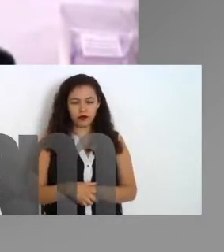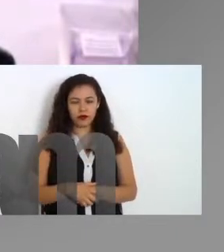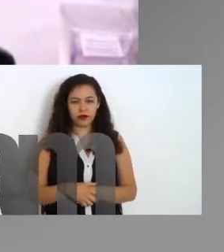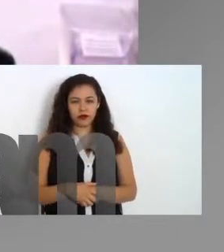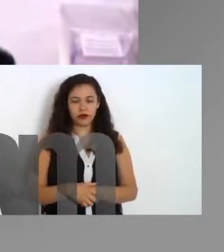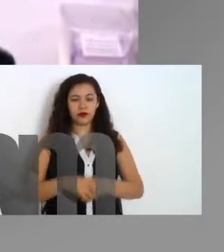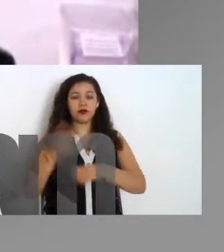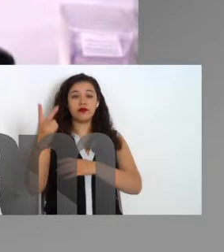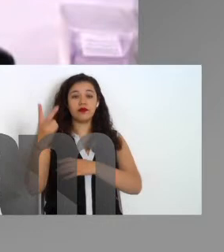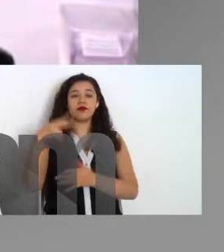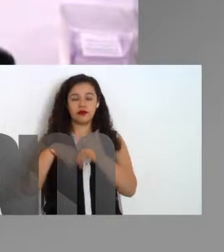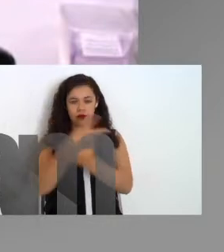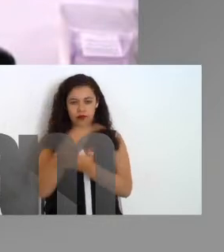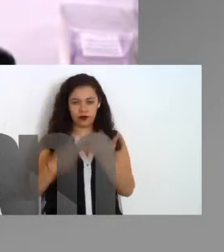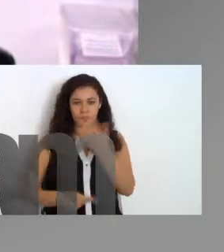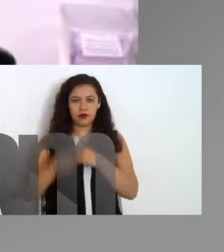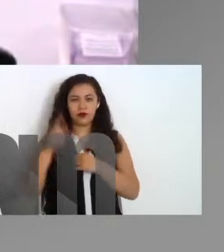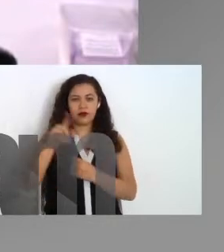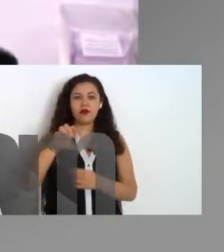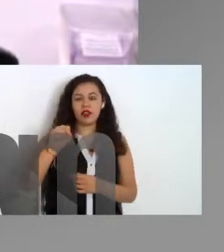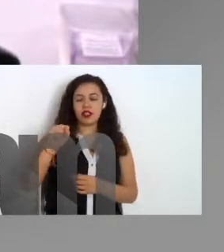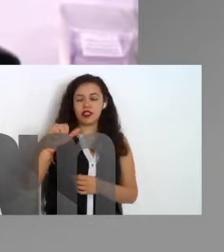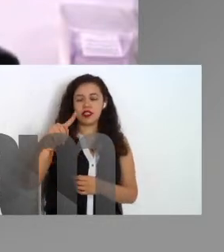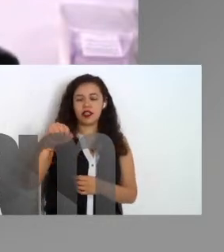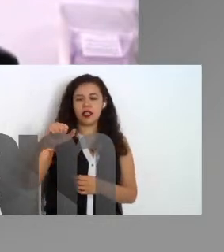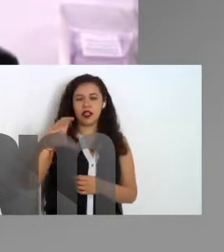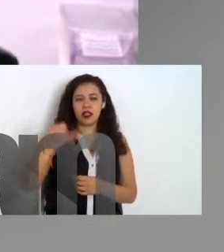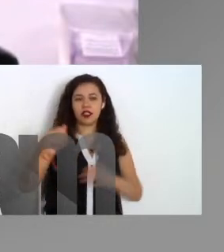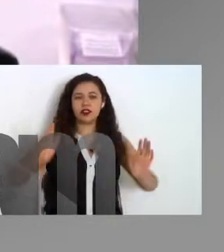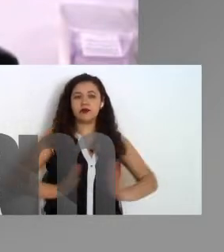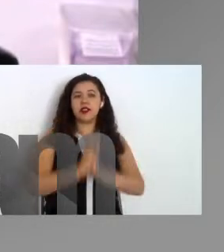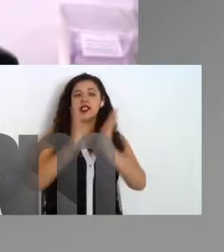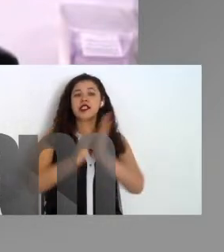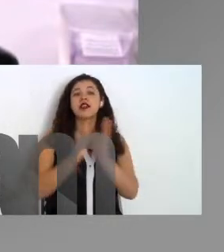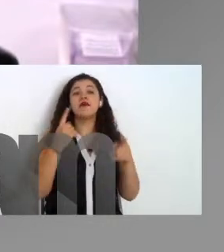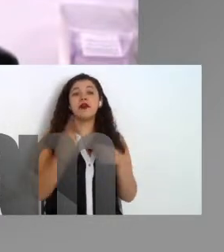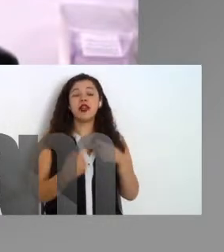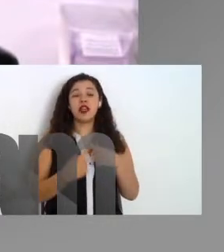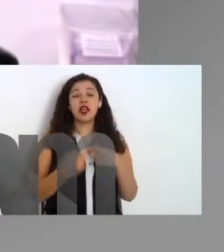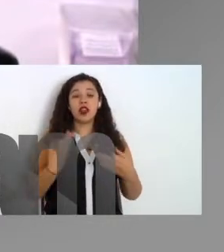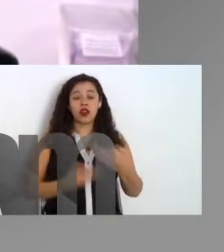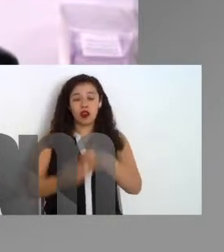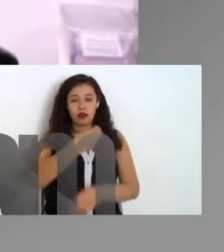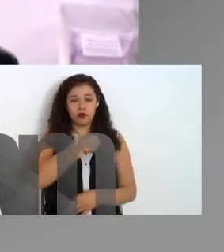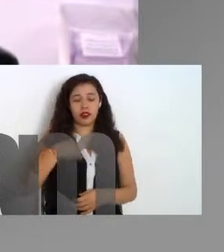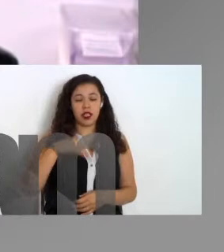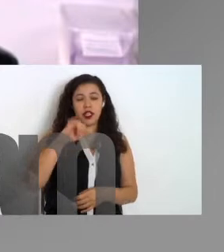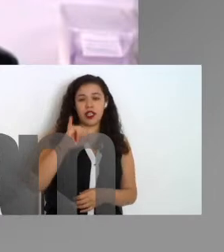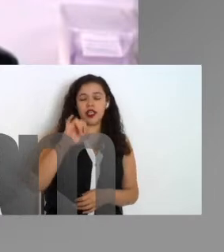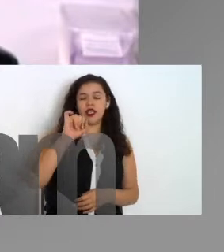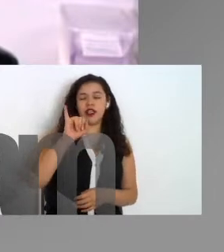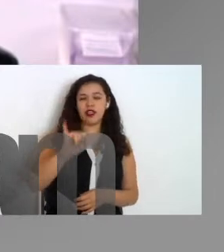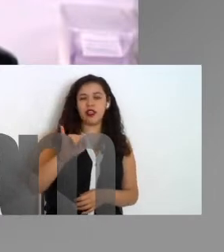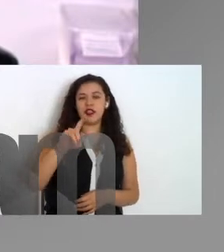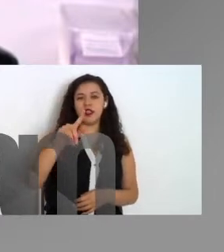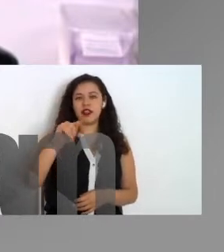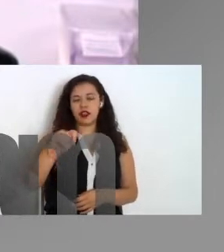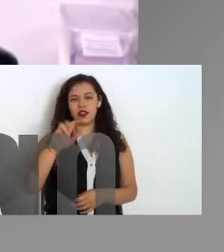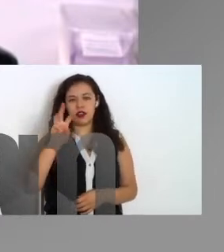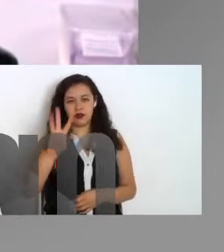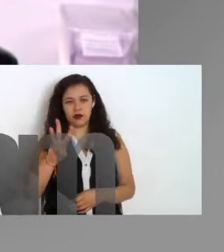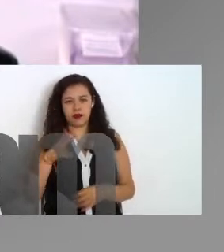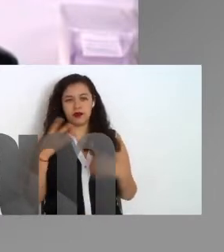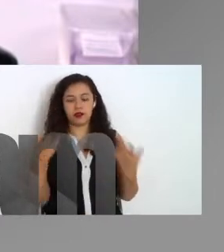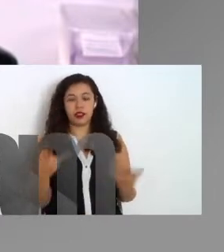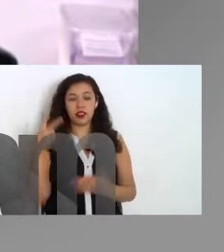a cabo en Las Estacas, contando con la participación de todos los integrantes del ITW. En el 2000, es un año